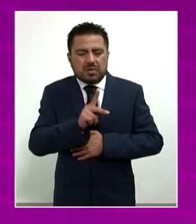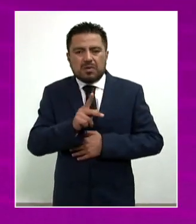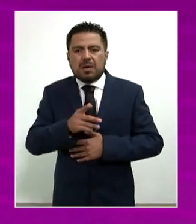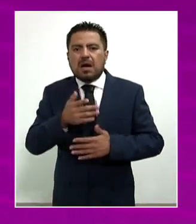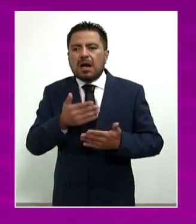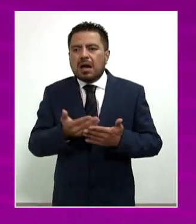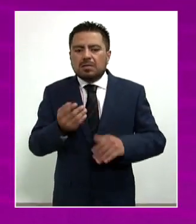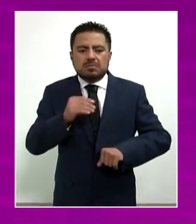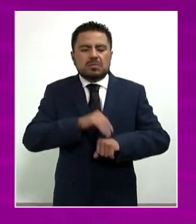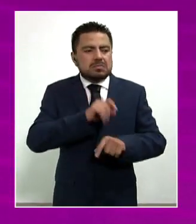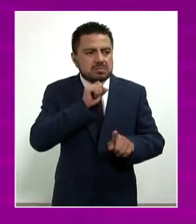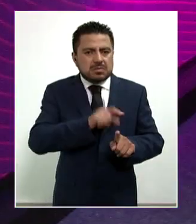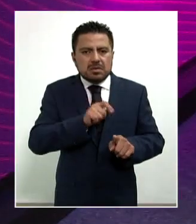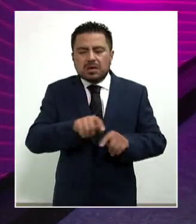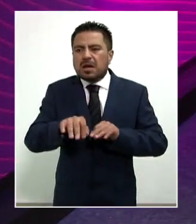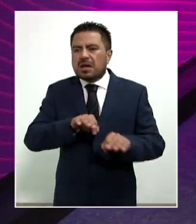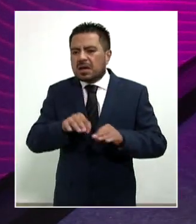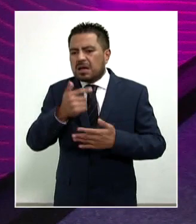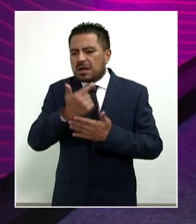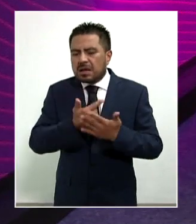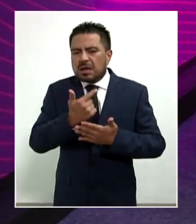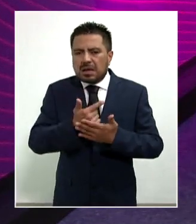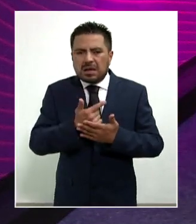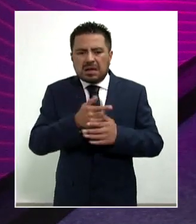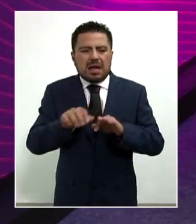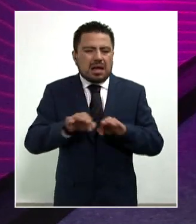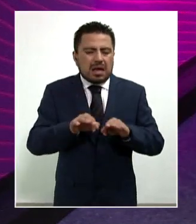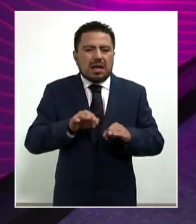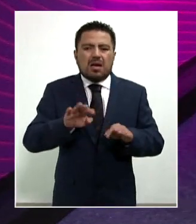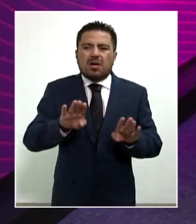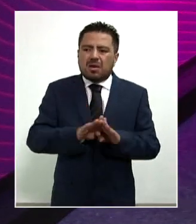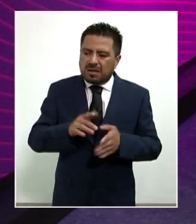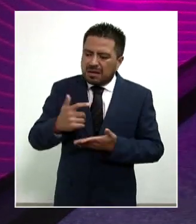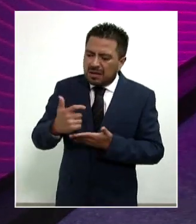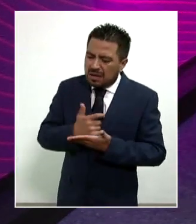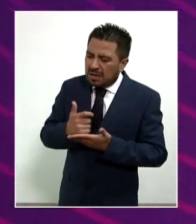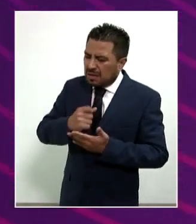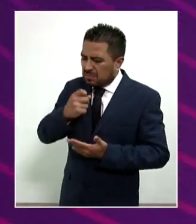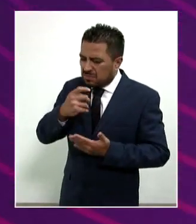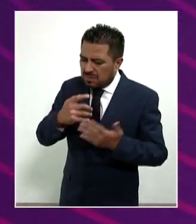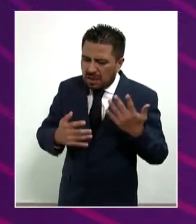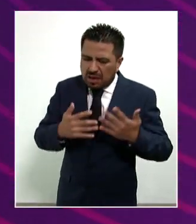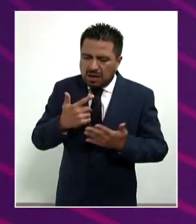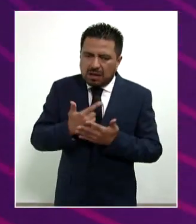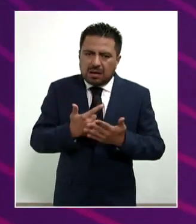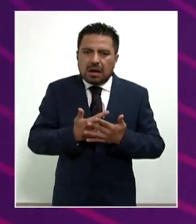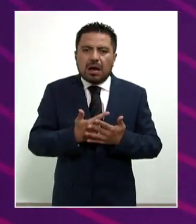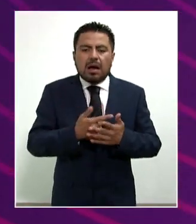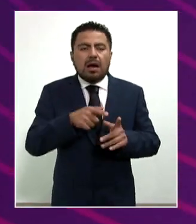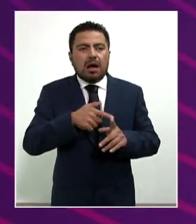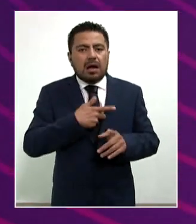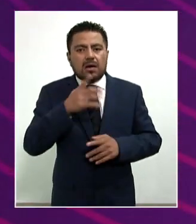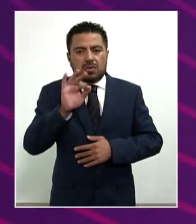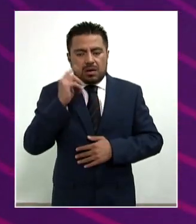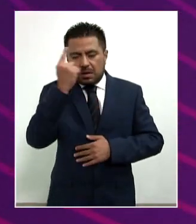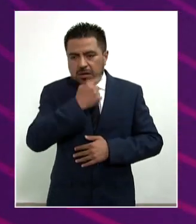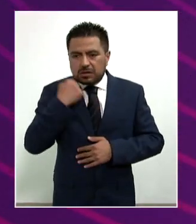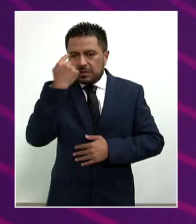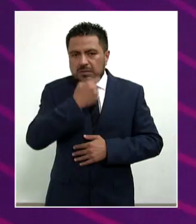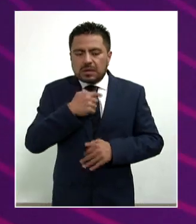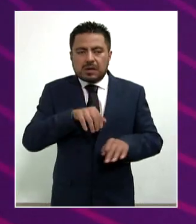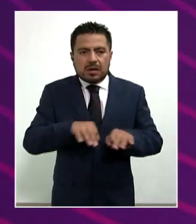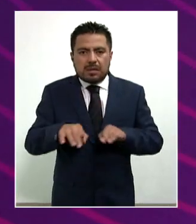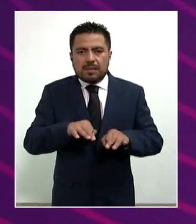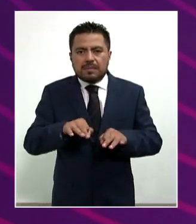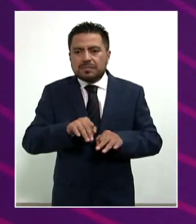Y pusimos lo mismo, gente con trabajo, con empleo, asalariado, tarará, tiene jornadas de 40 horas